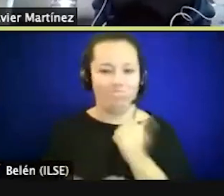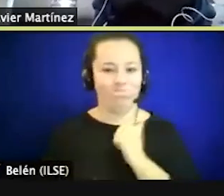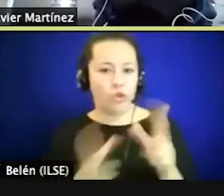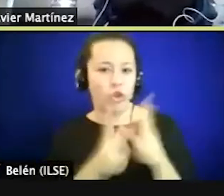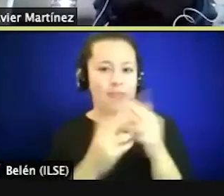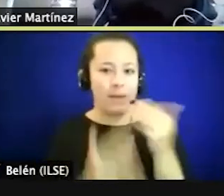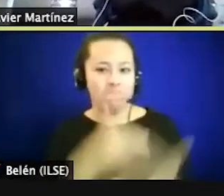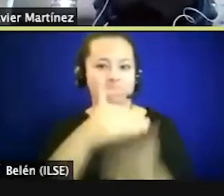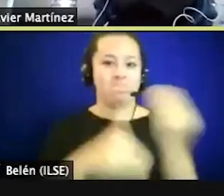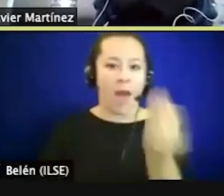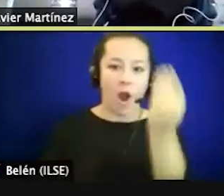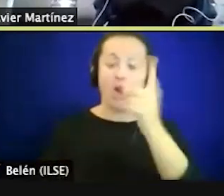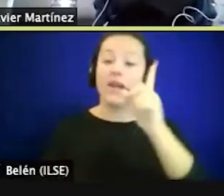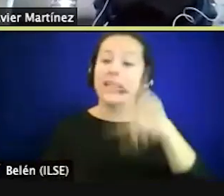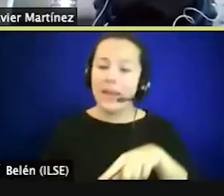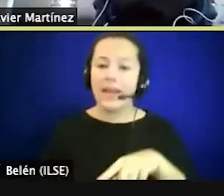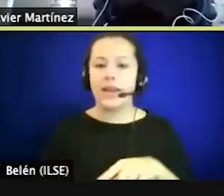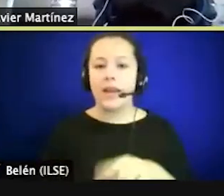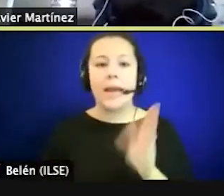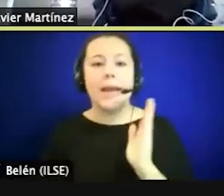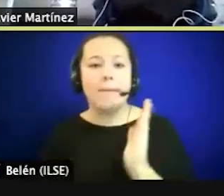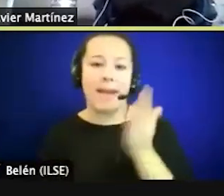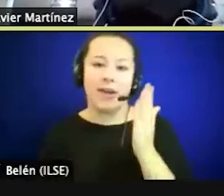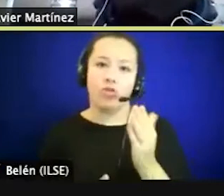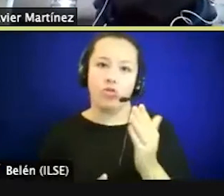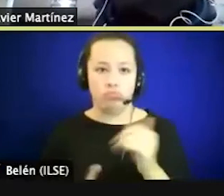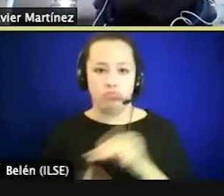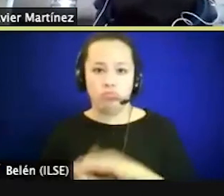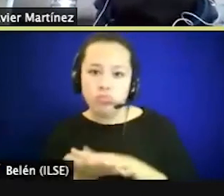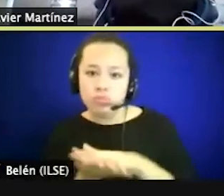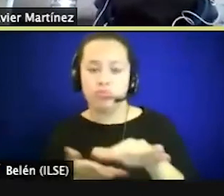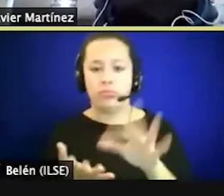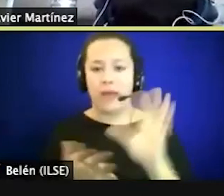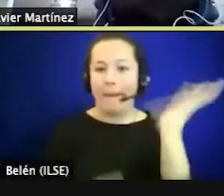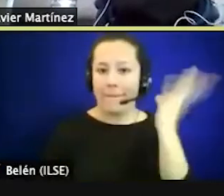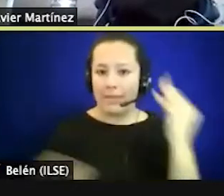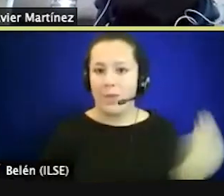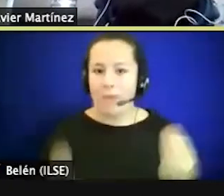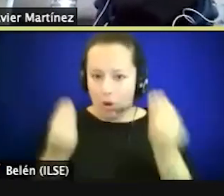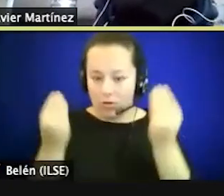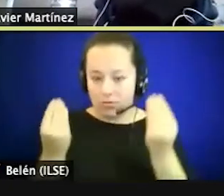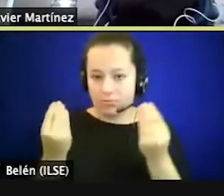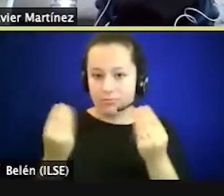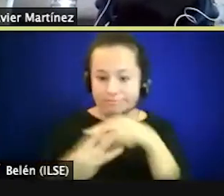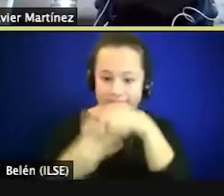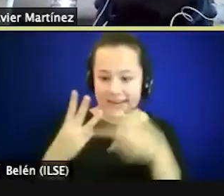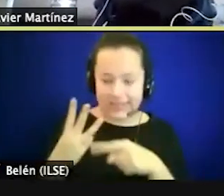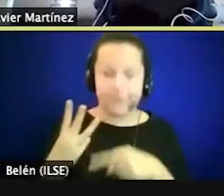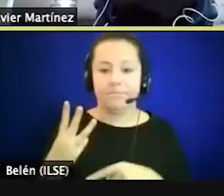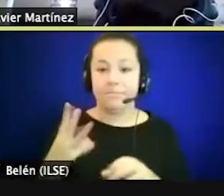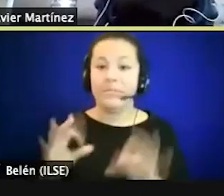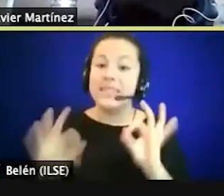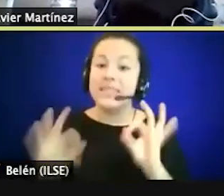de rentabilidad o impacto medioambiental. Con lo cual, que tengan un impacto en tres ámbitos: en rendimiento económico, en